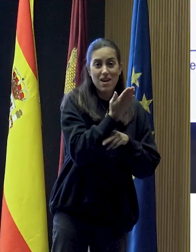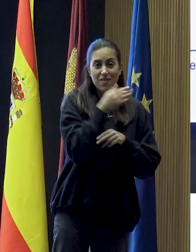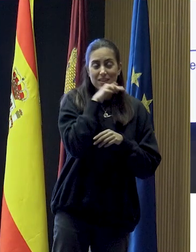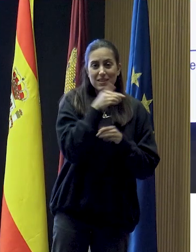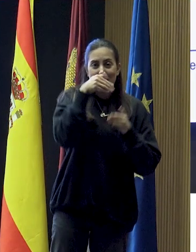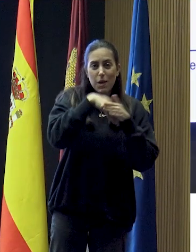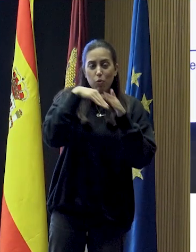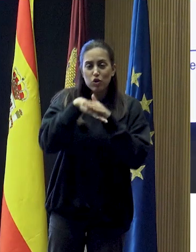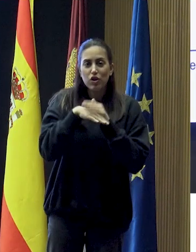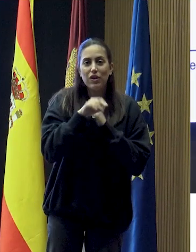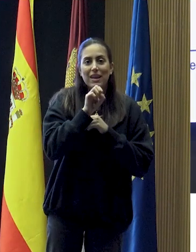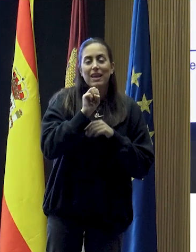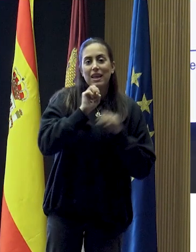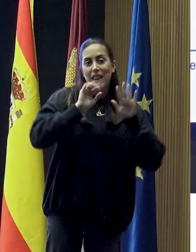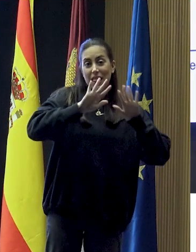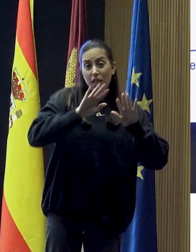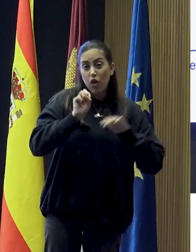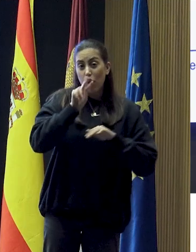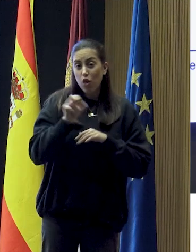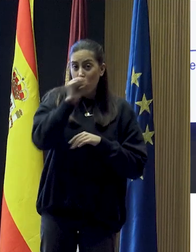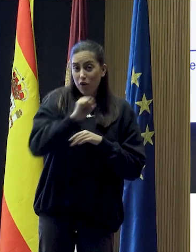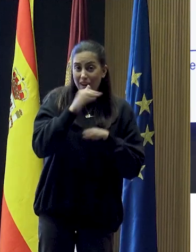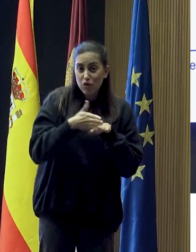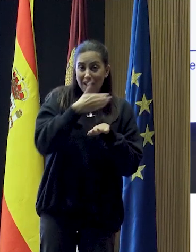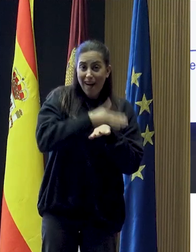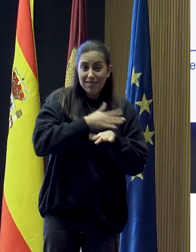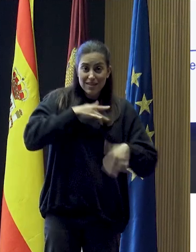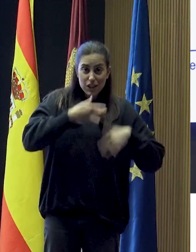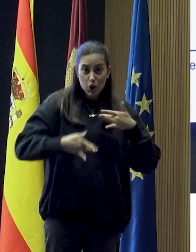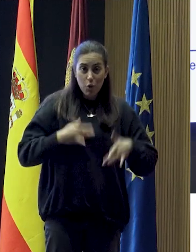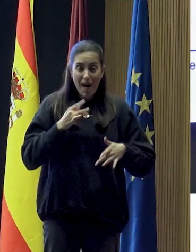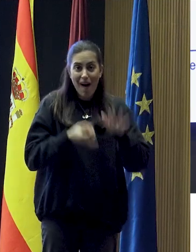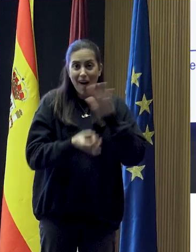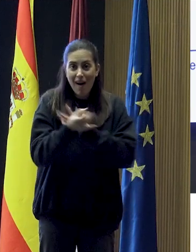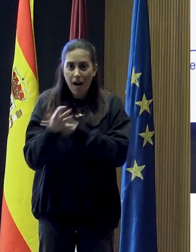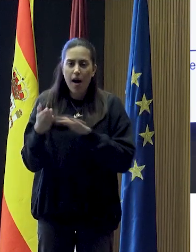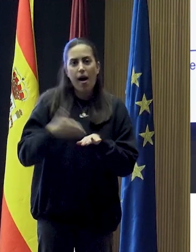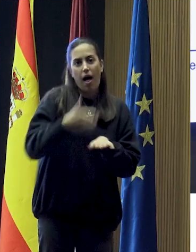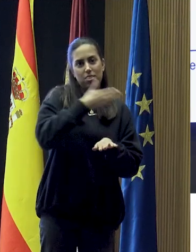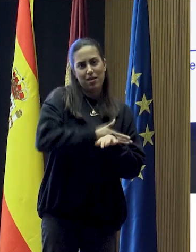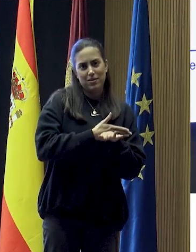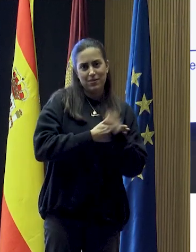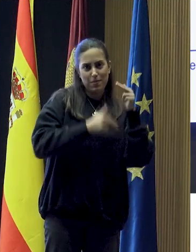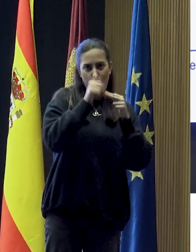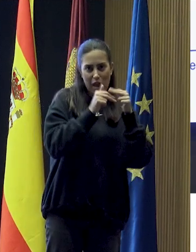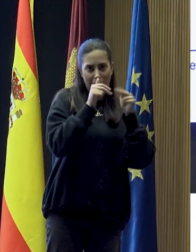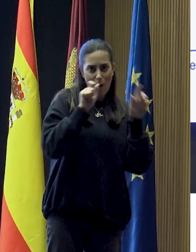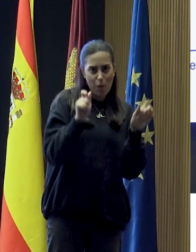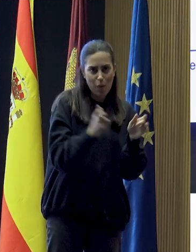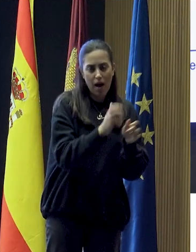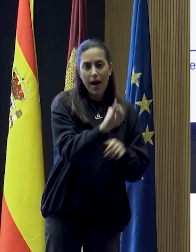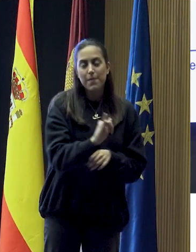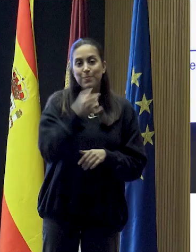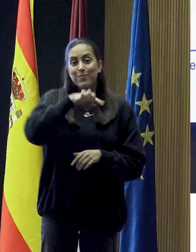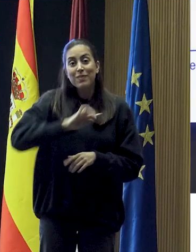ocurrir entre 10 y 12 años antes de que aparezca la sintomatología clínica de pérdida de memoria. Así que parece importante